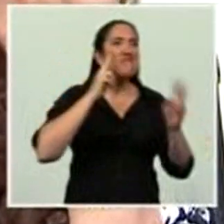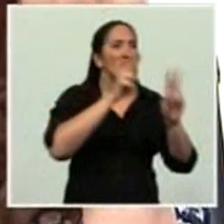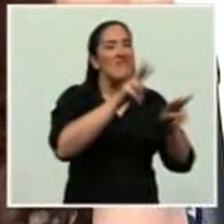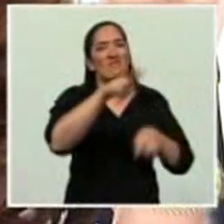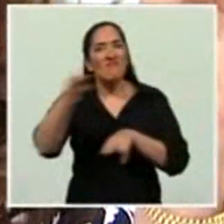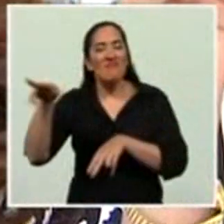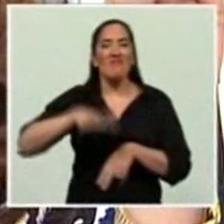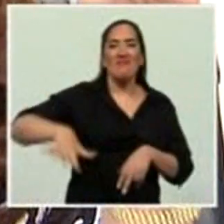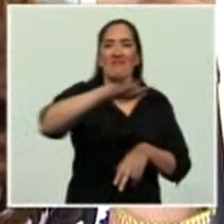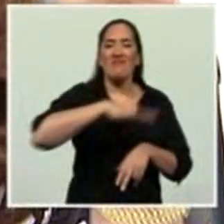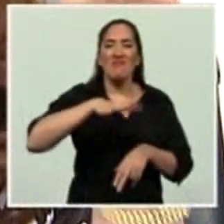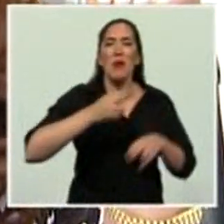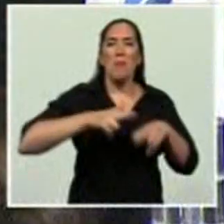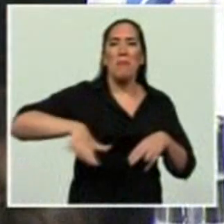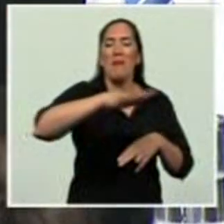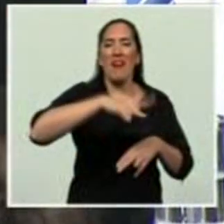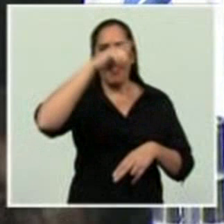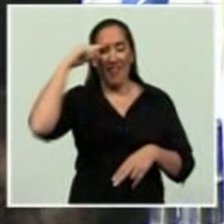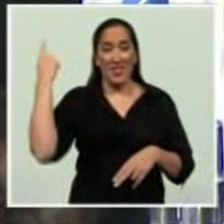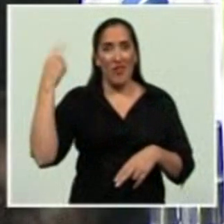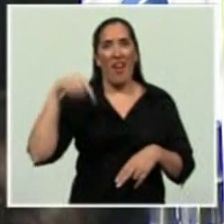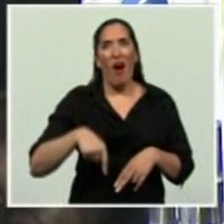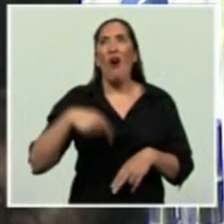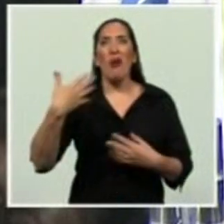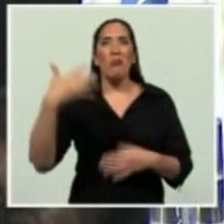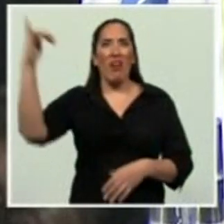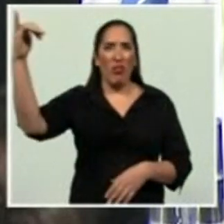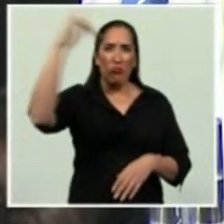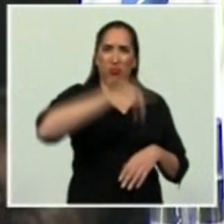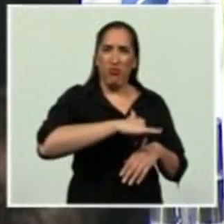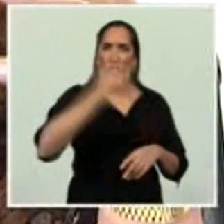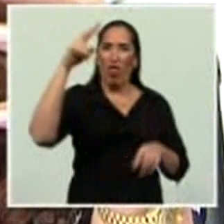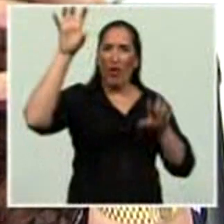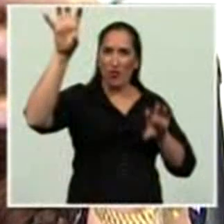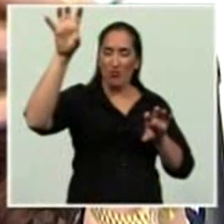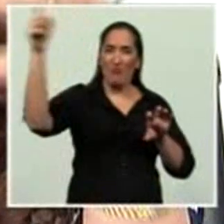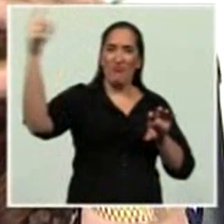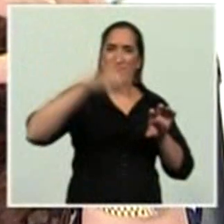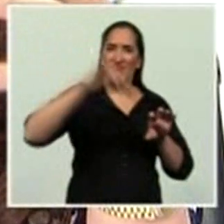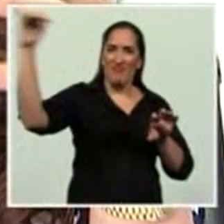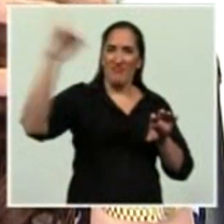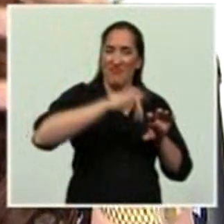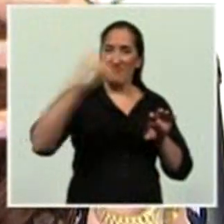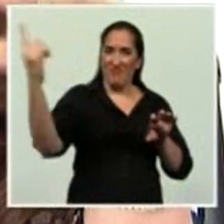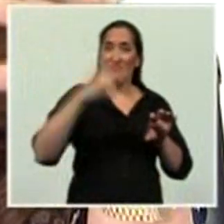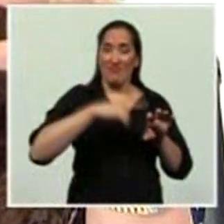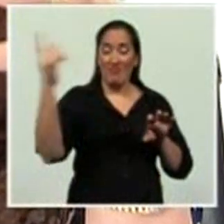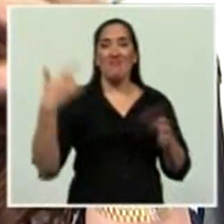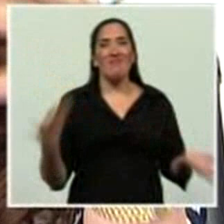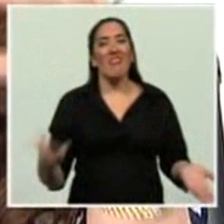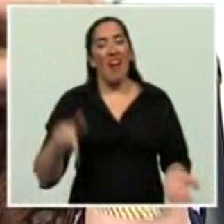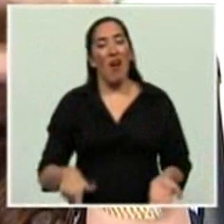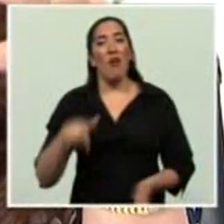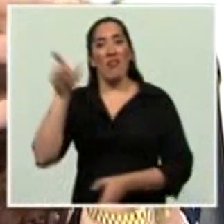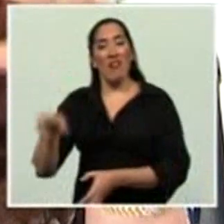Unido estos dos parques nacionales y bueno y se logra lo que yo quería que finalmente los empresarios y el turismo